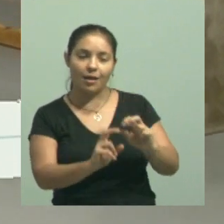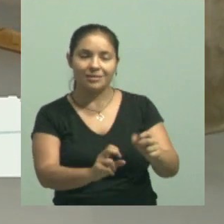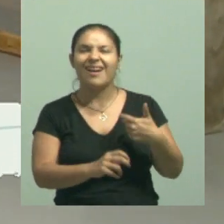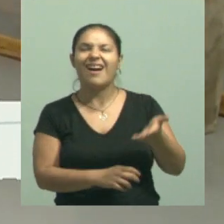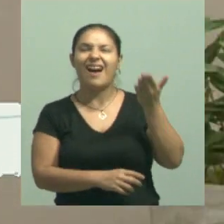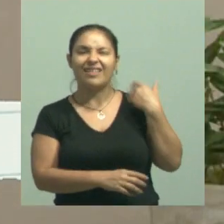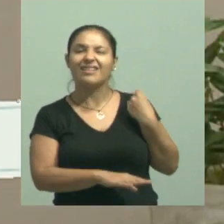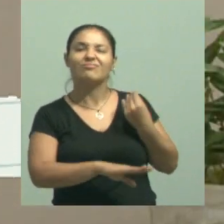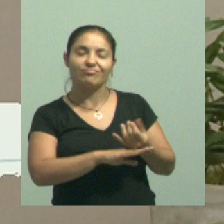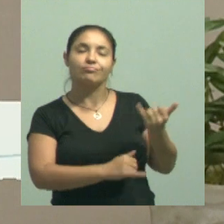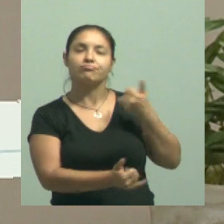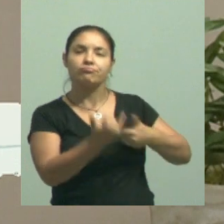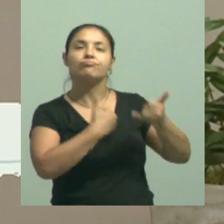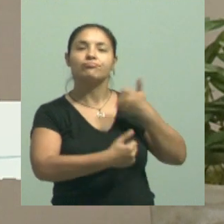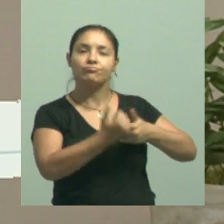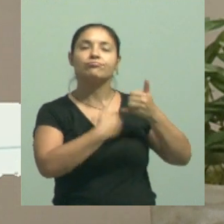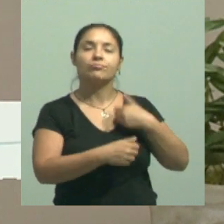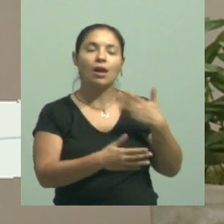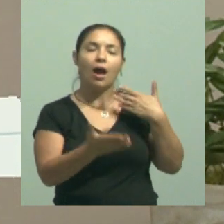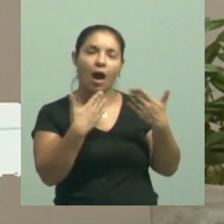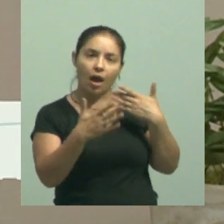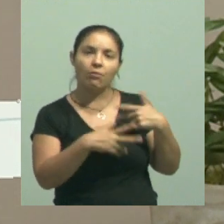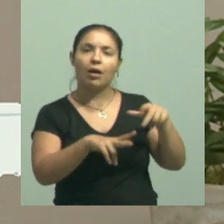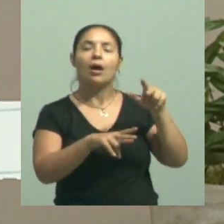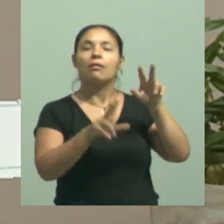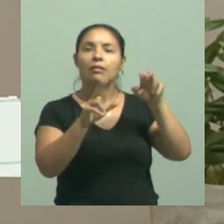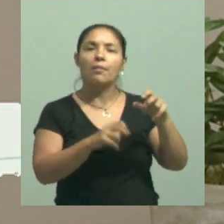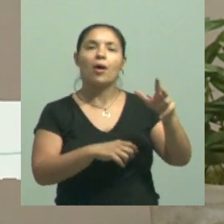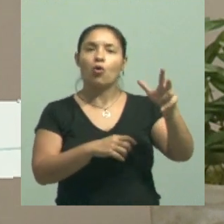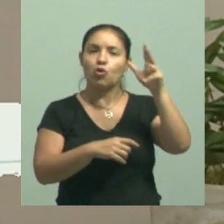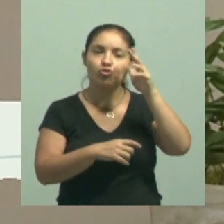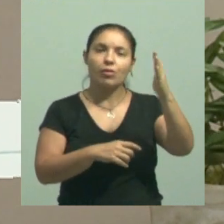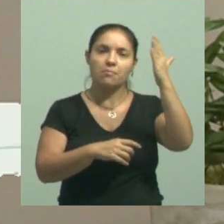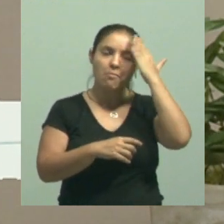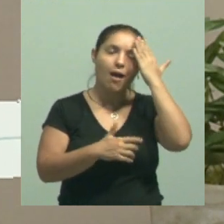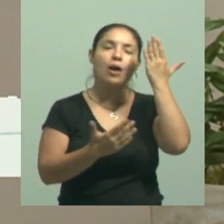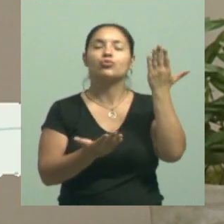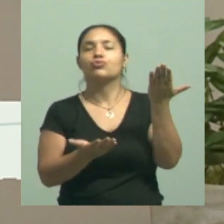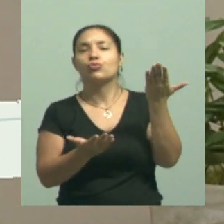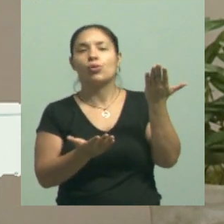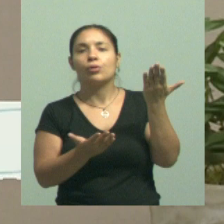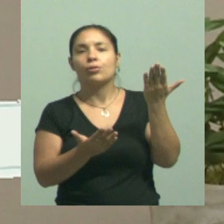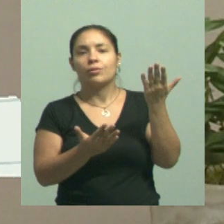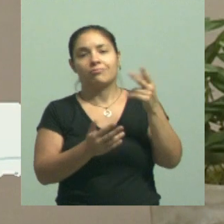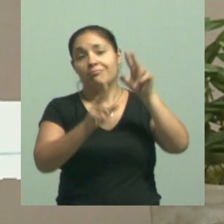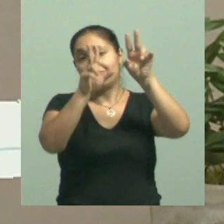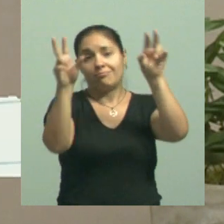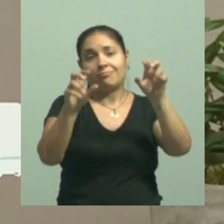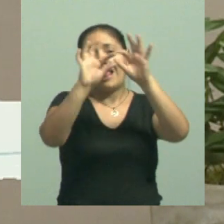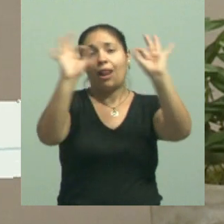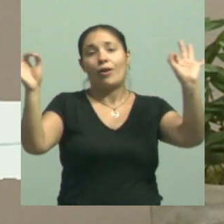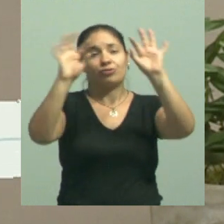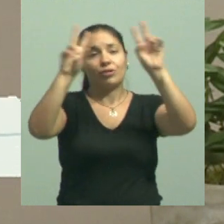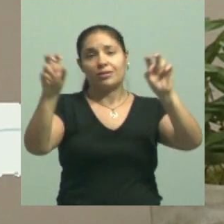otras ocasiones y hemos hablado, ¿no?, de lo que significa este 8M, incluso con distintos lemas. Cada año tiene su propio